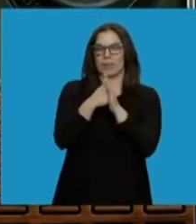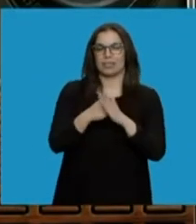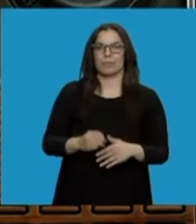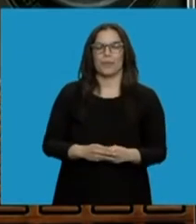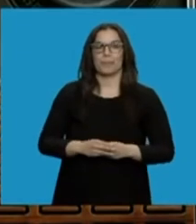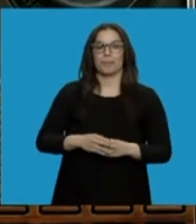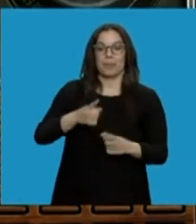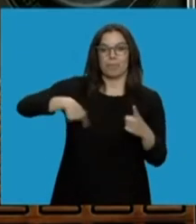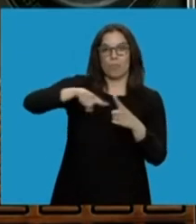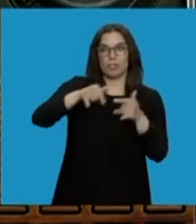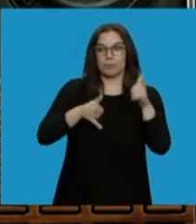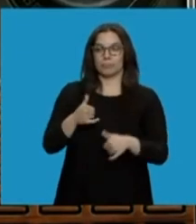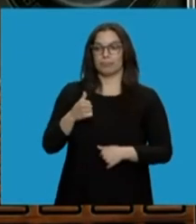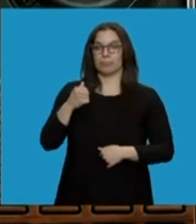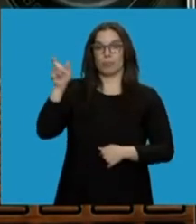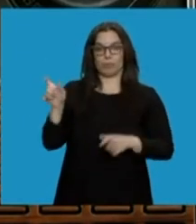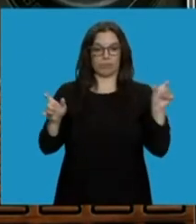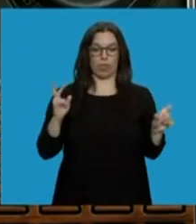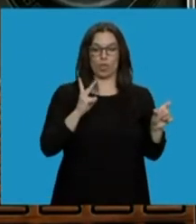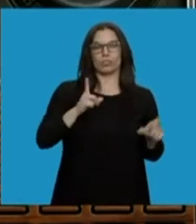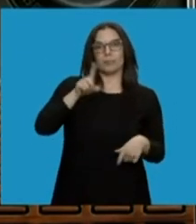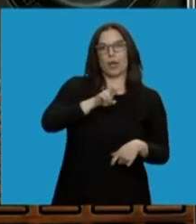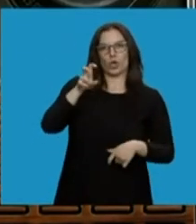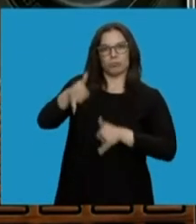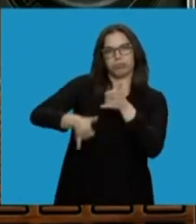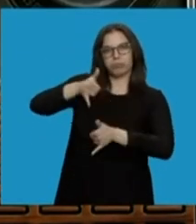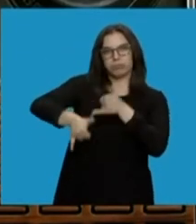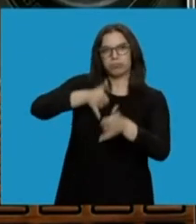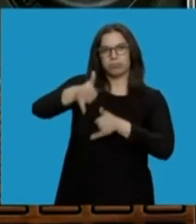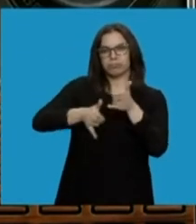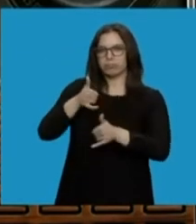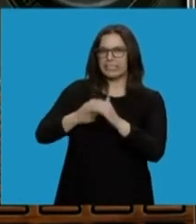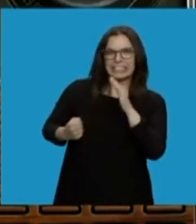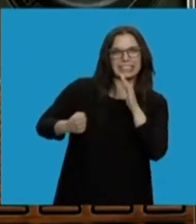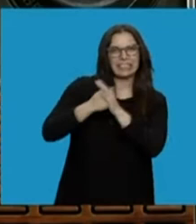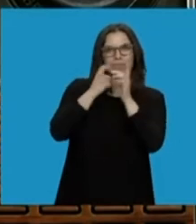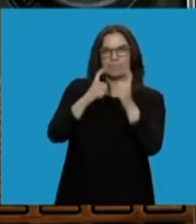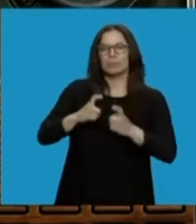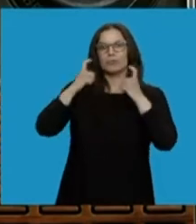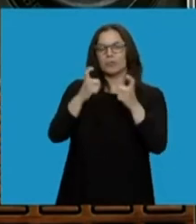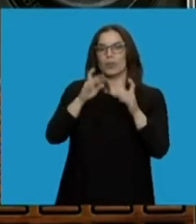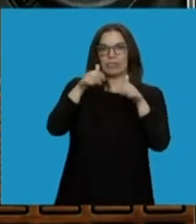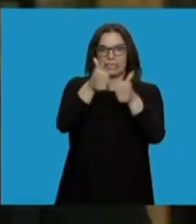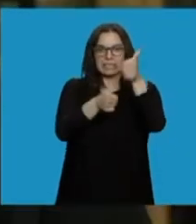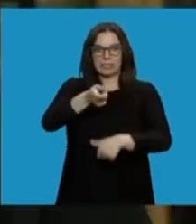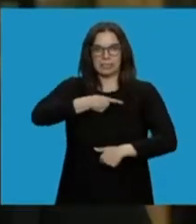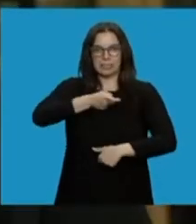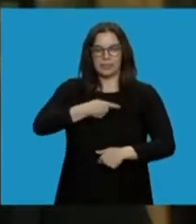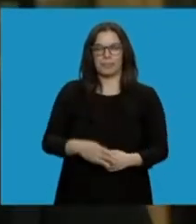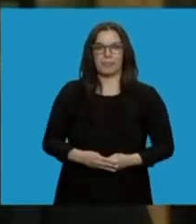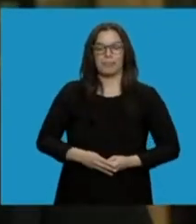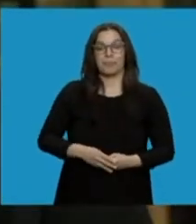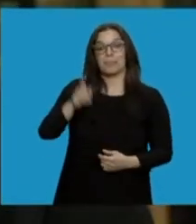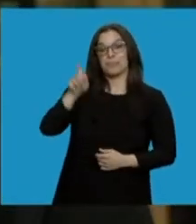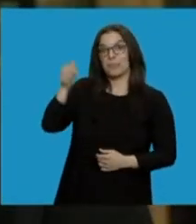La vuelta, estos dos hombres y otros que también están rodando al nivel de sus posibilidades, la están poniendo prácticamente de infarto. Es que Ángel era